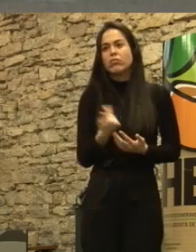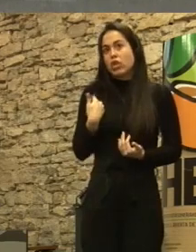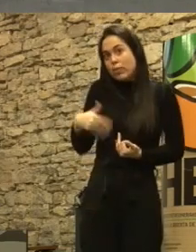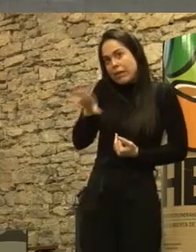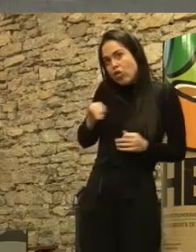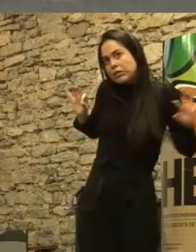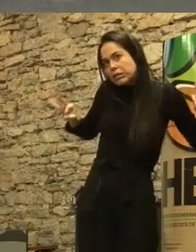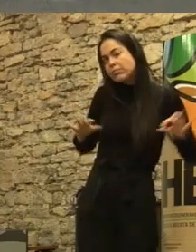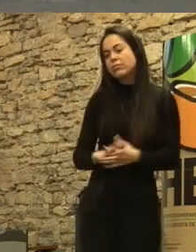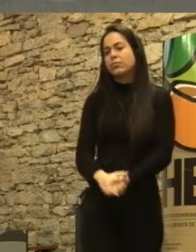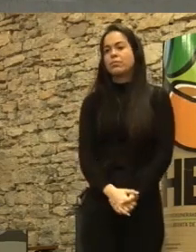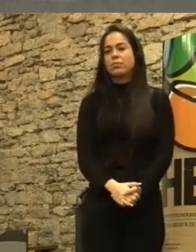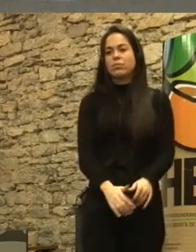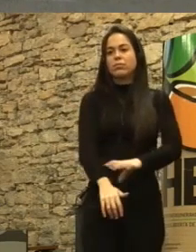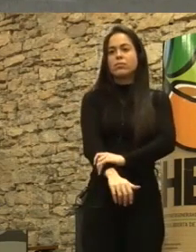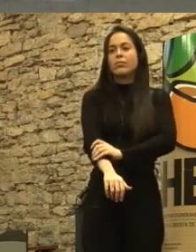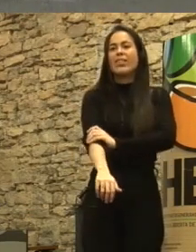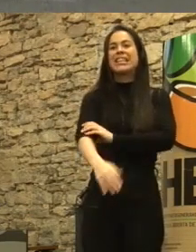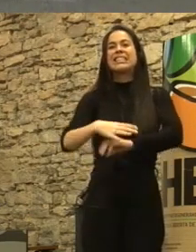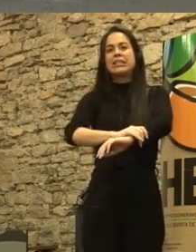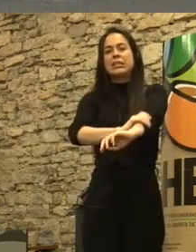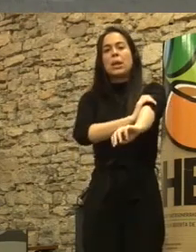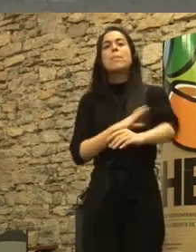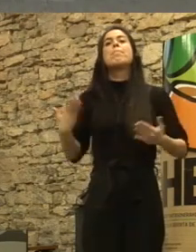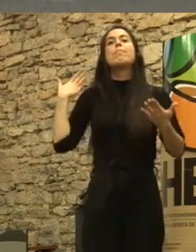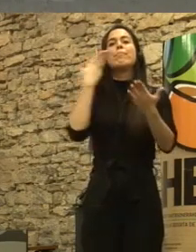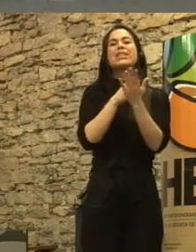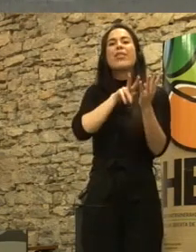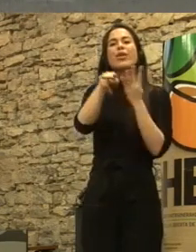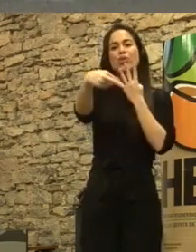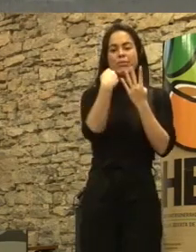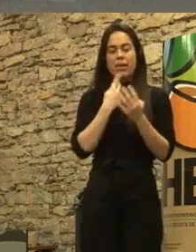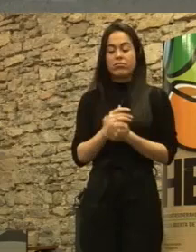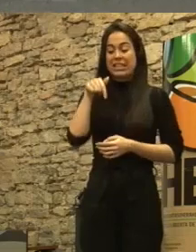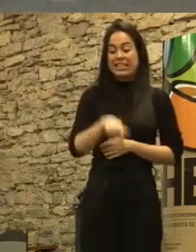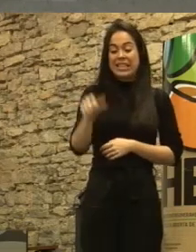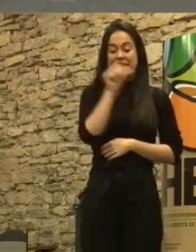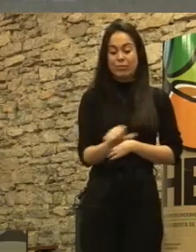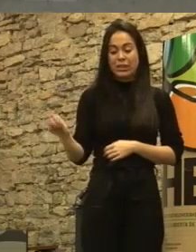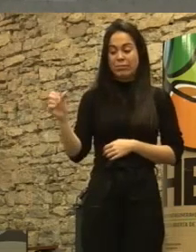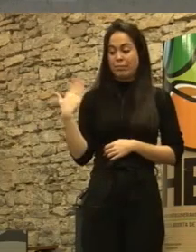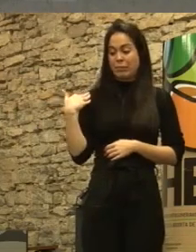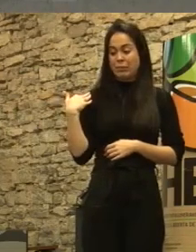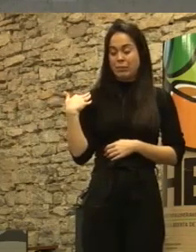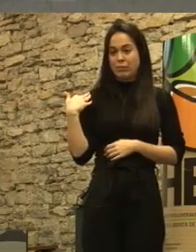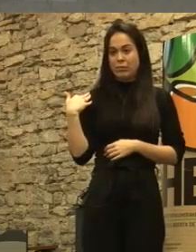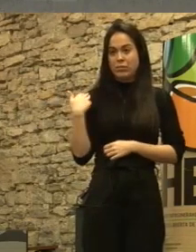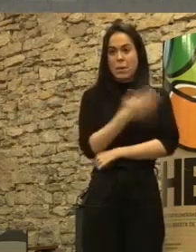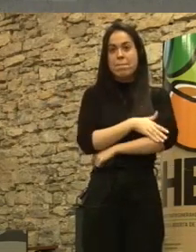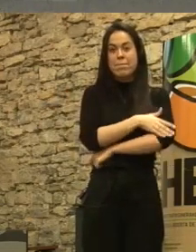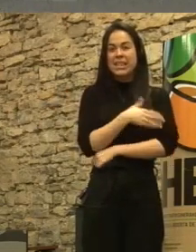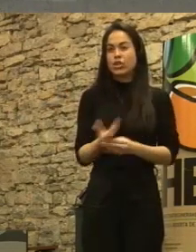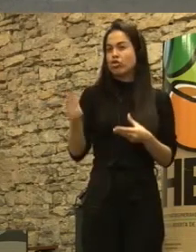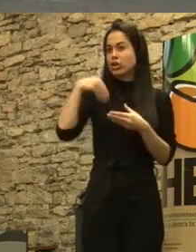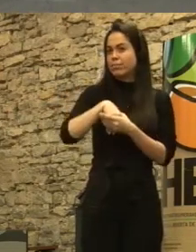así. Peticiones de transparencia. Esta misma semana se ha quejado el ministro de Interior,